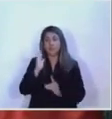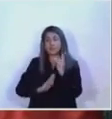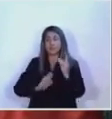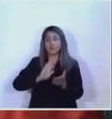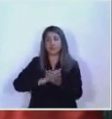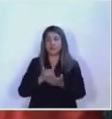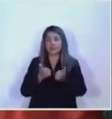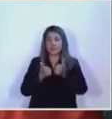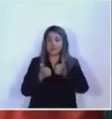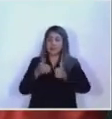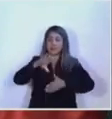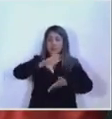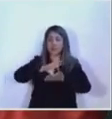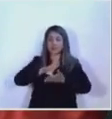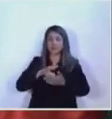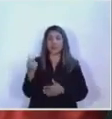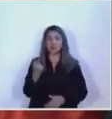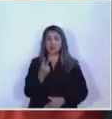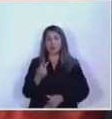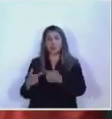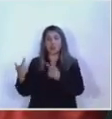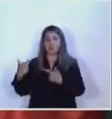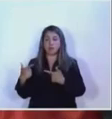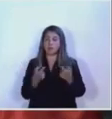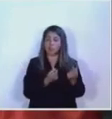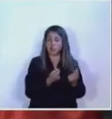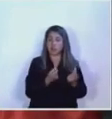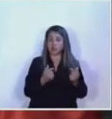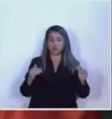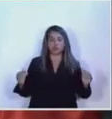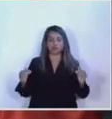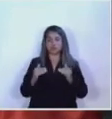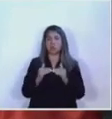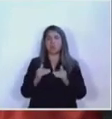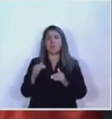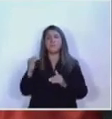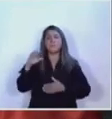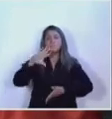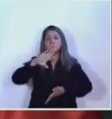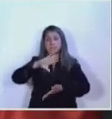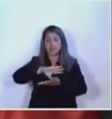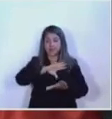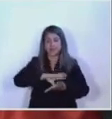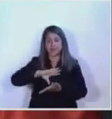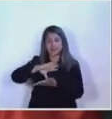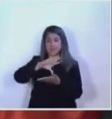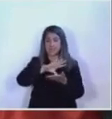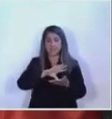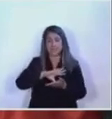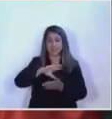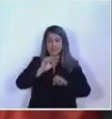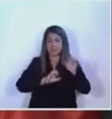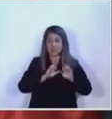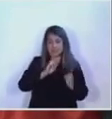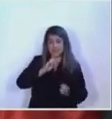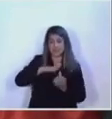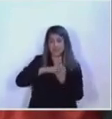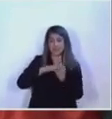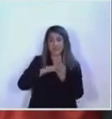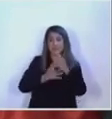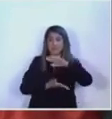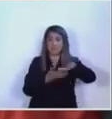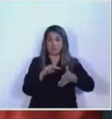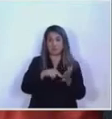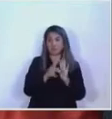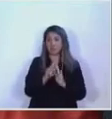del país se juega en ambas canchas, desde lo político y lo económico. Ni los países ni las empresas florecen en el caos. Para lograr el desarrollo es necesaria